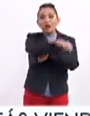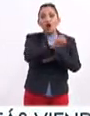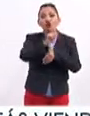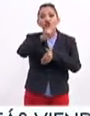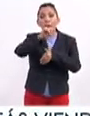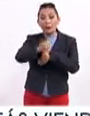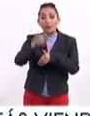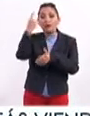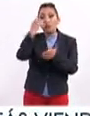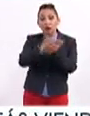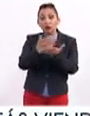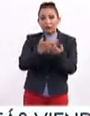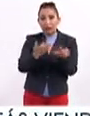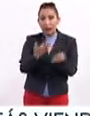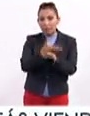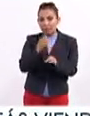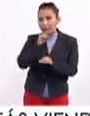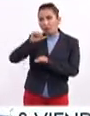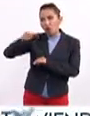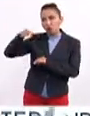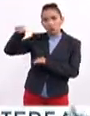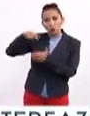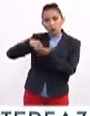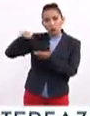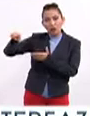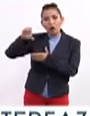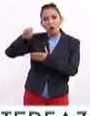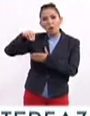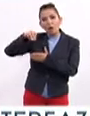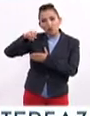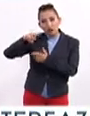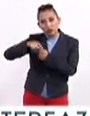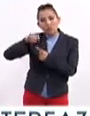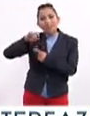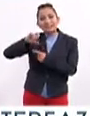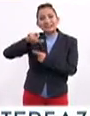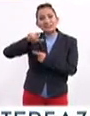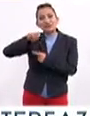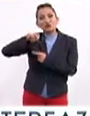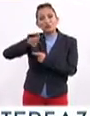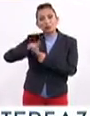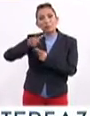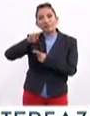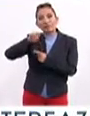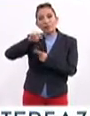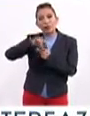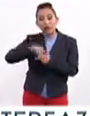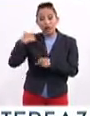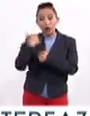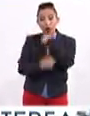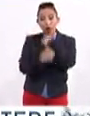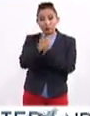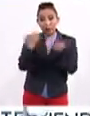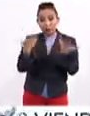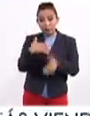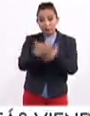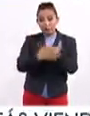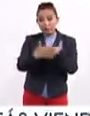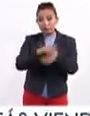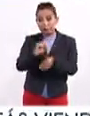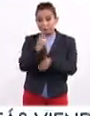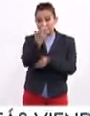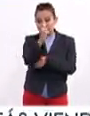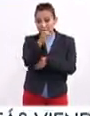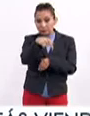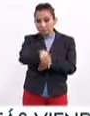no solamente de Tierra Blanca, también de Comonfort, de Jixú, de Victoria. El concurso se realizará el próximo